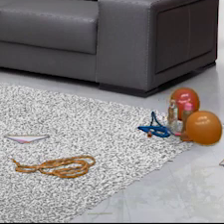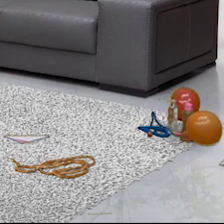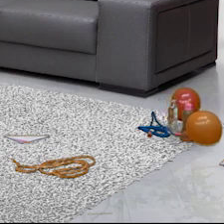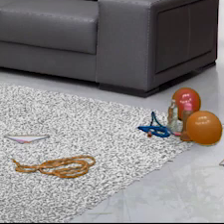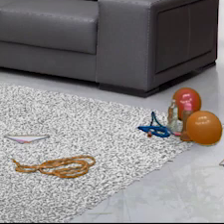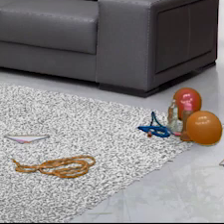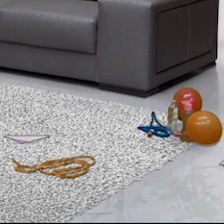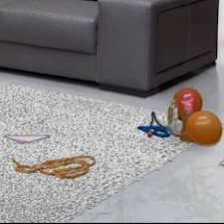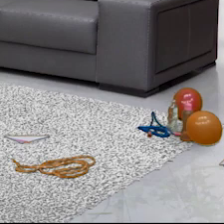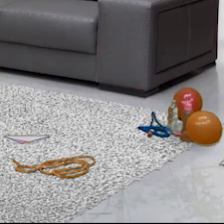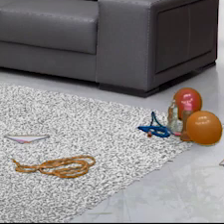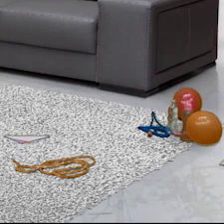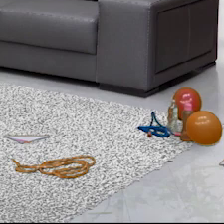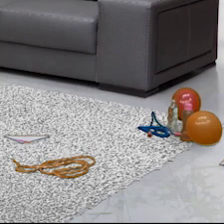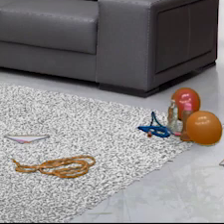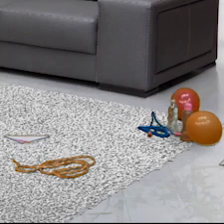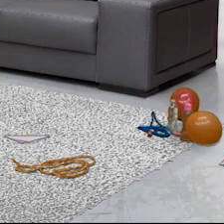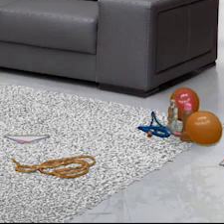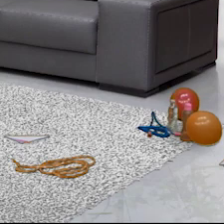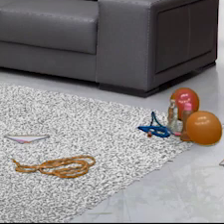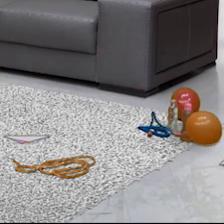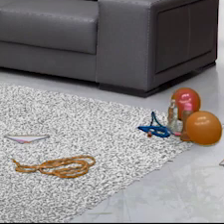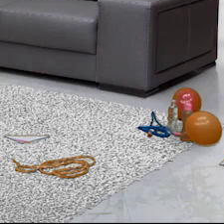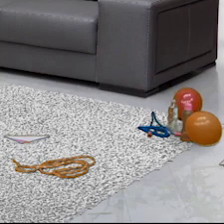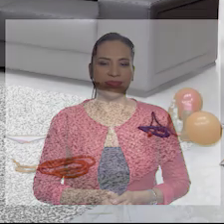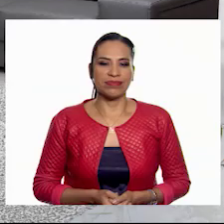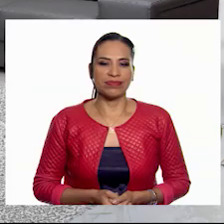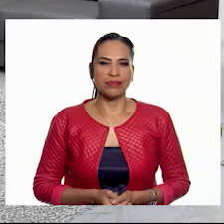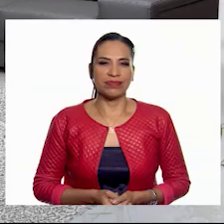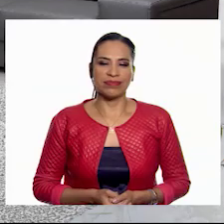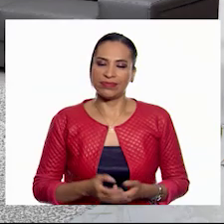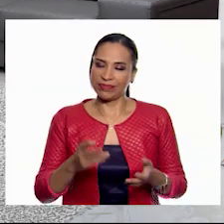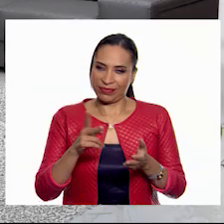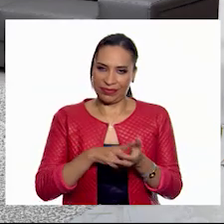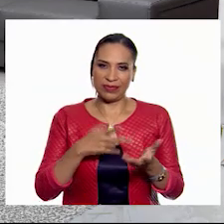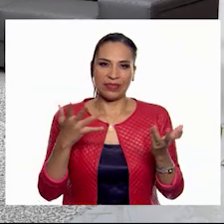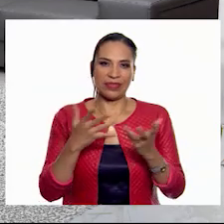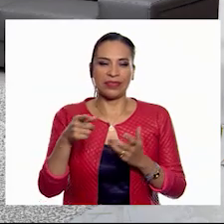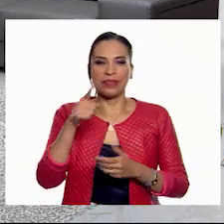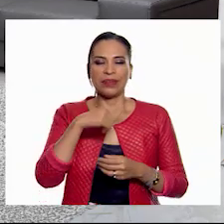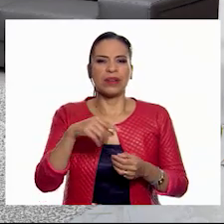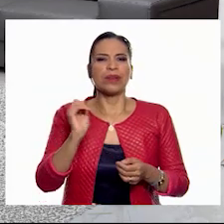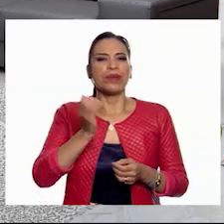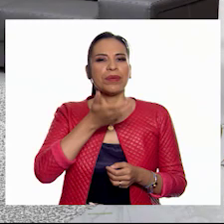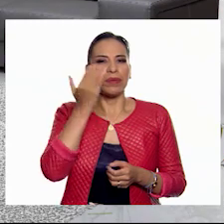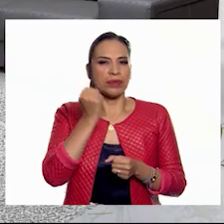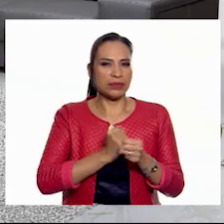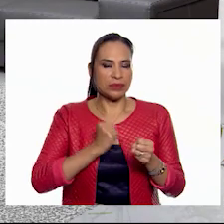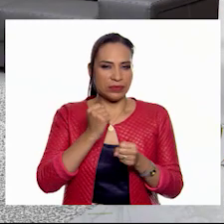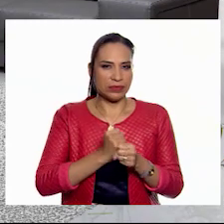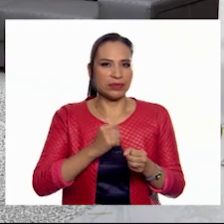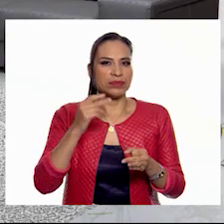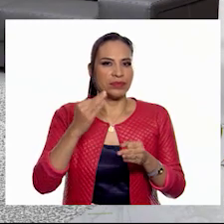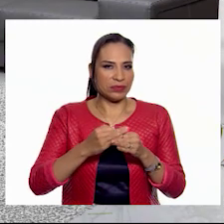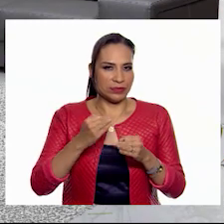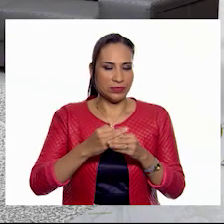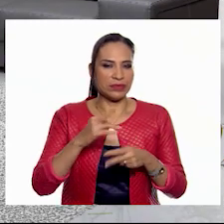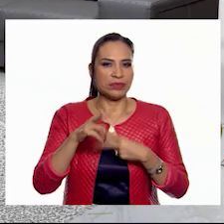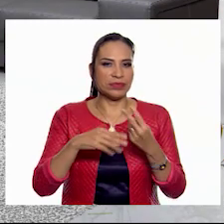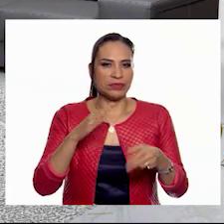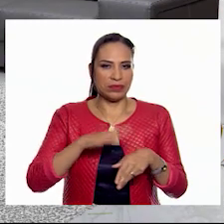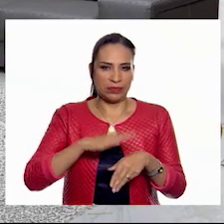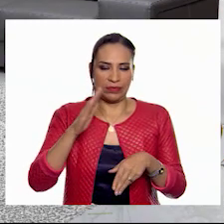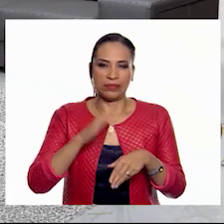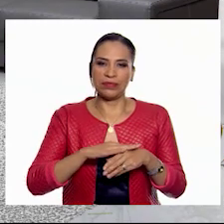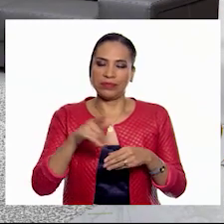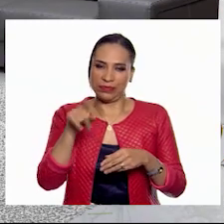camión del nombre. Es su primo, es su primo. Dale. Una vez más vamos a hacerlo para familiarizarnos porque ahorita le vamos a dar... Más